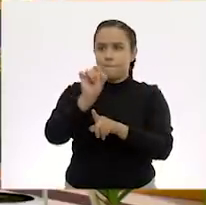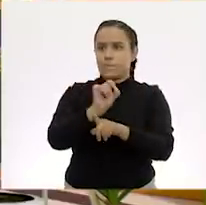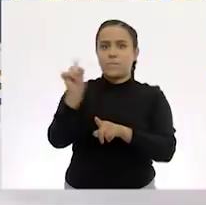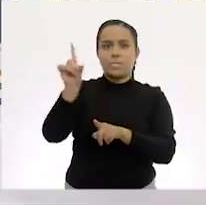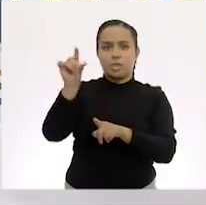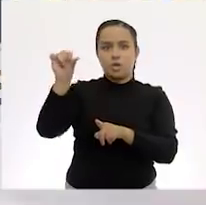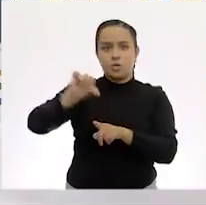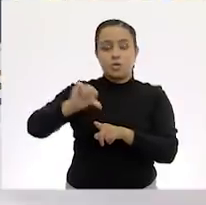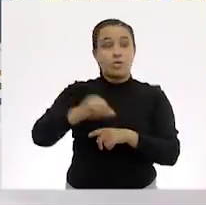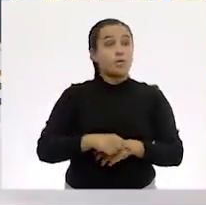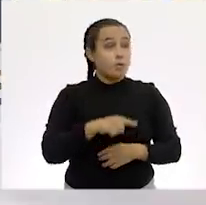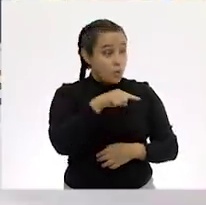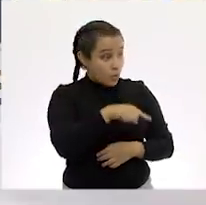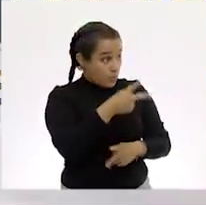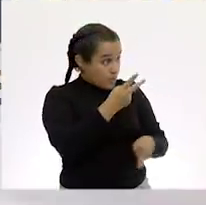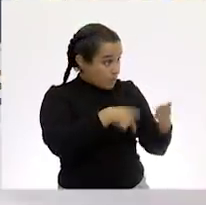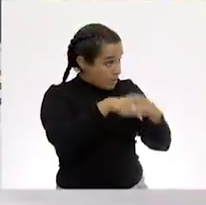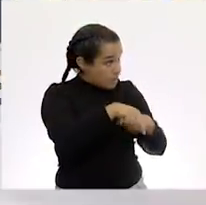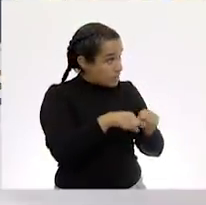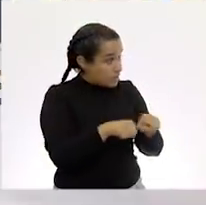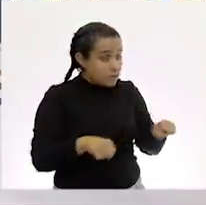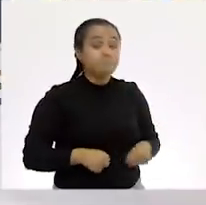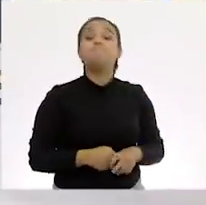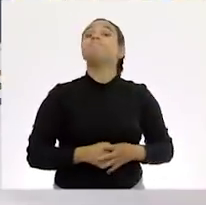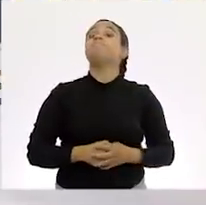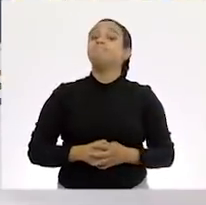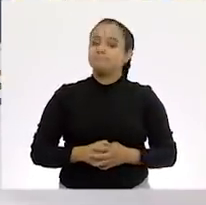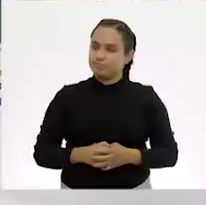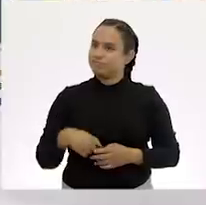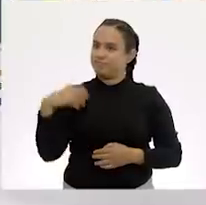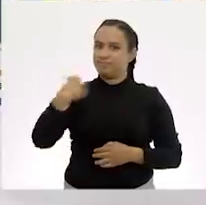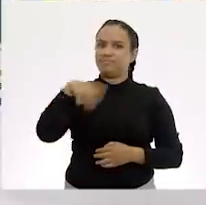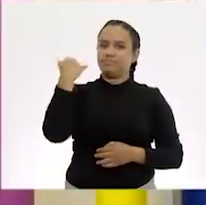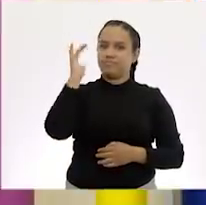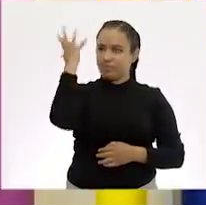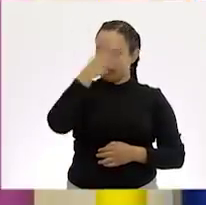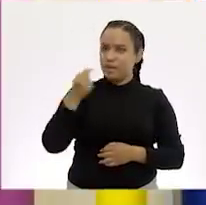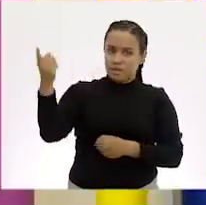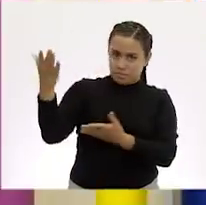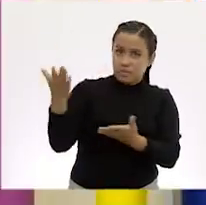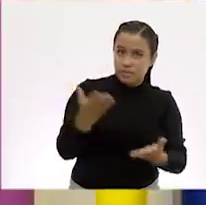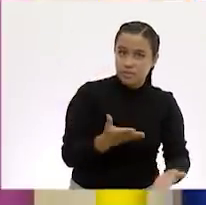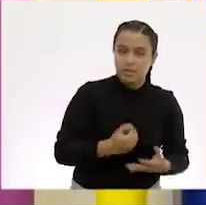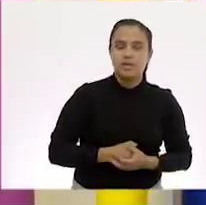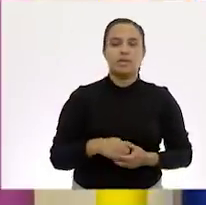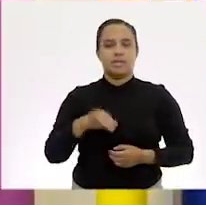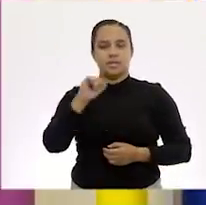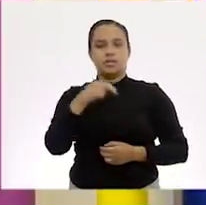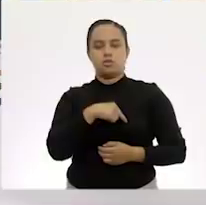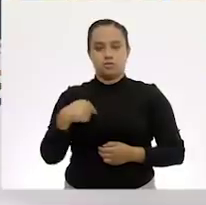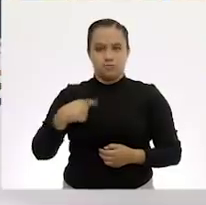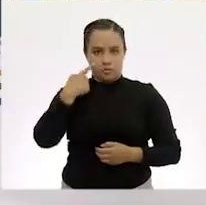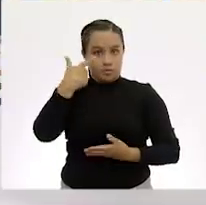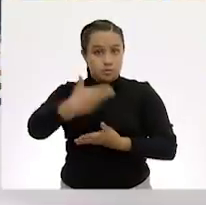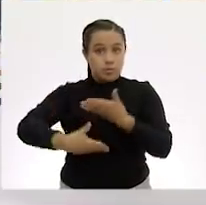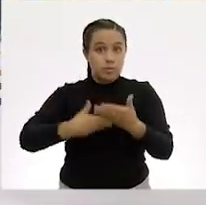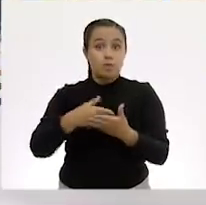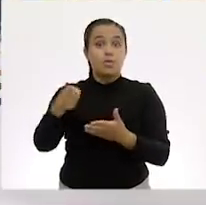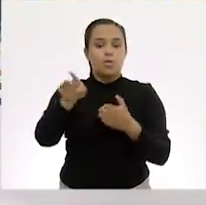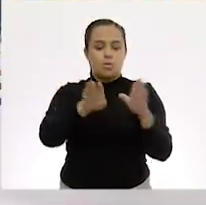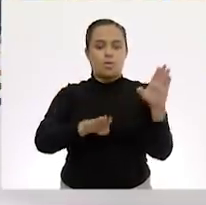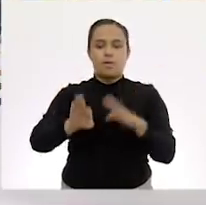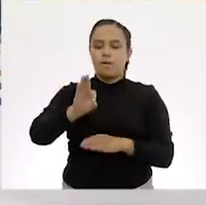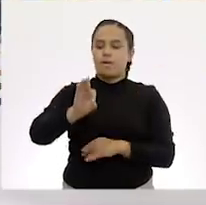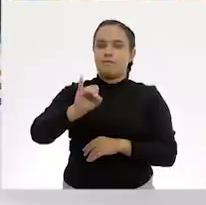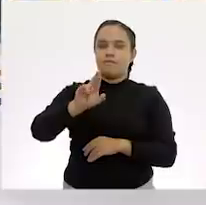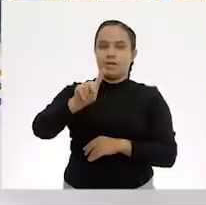día de hoy. Ah, y viene aquí al Así salón. es. Maravilloso, pues entonces que pase. Sí, vamos entonces a presentar a la bióloga